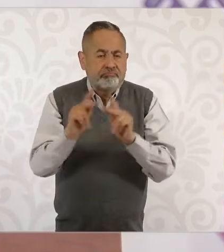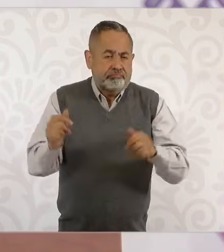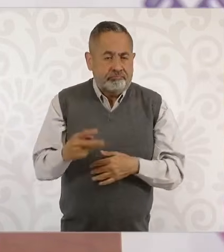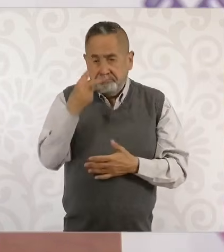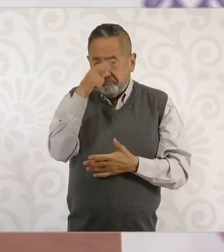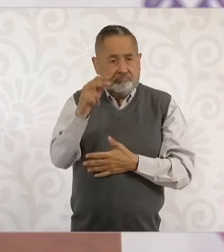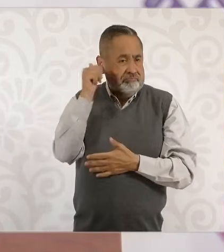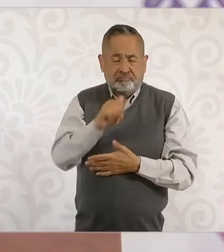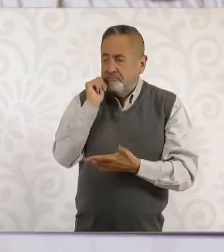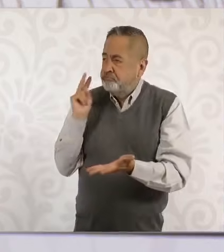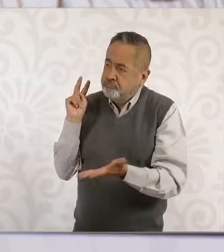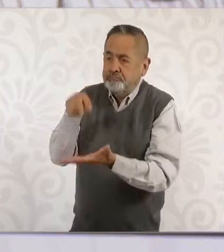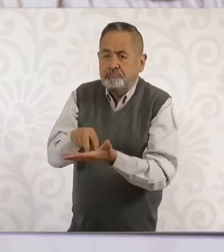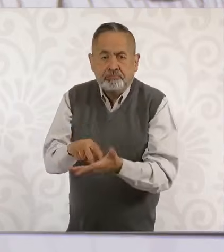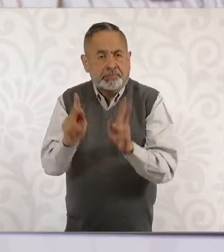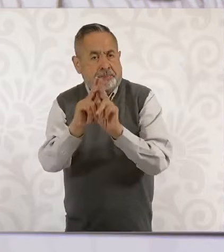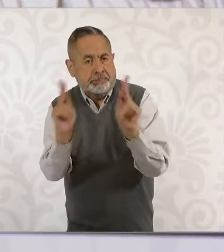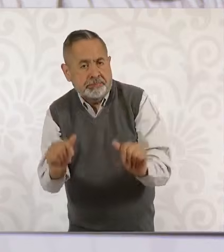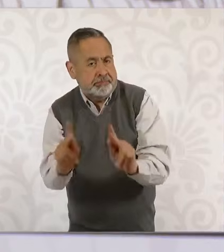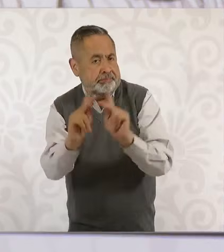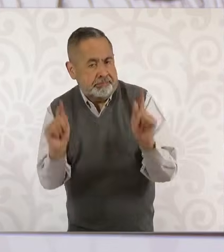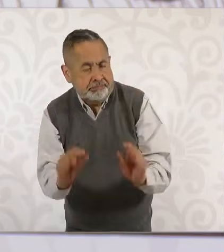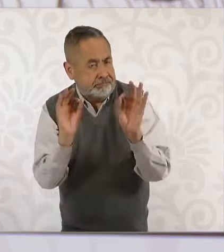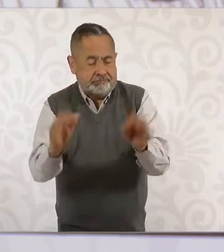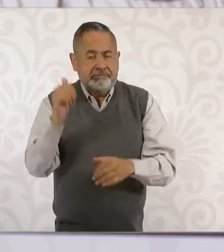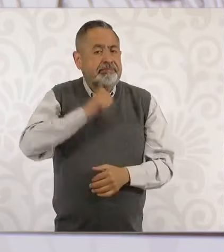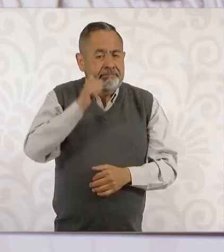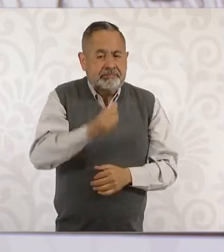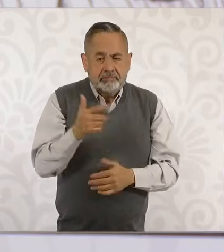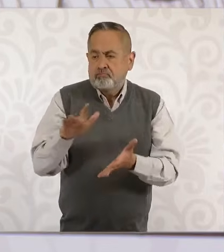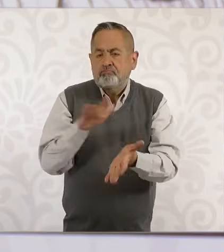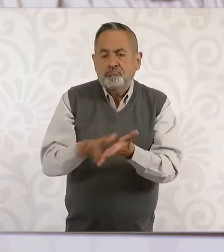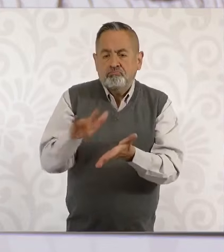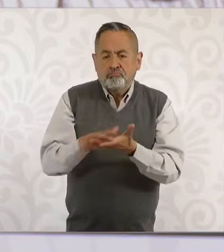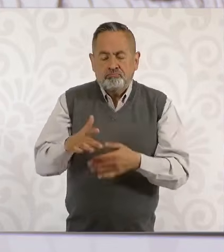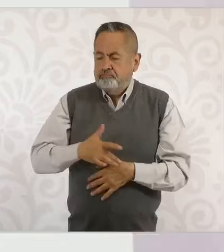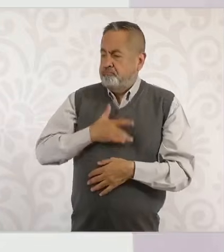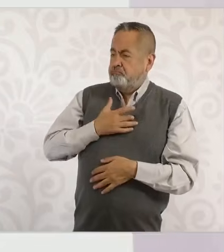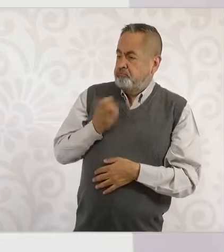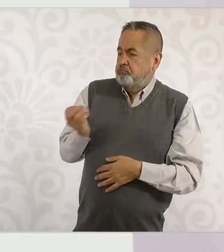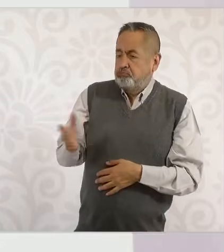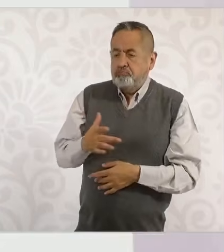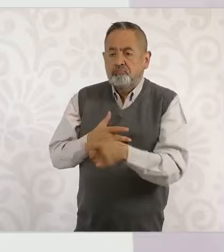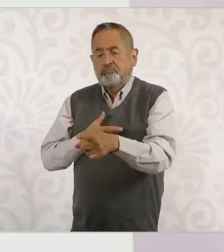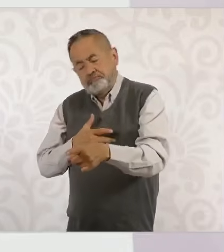estar buscando esto. Y mientras tanto, apoyando de manera humanitaria donde haga